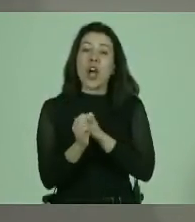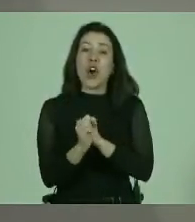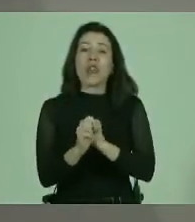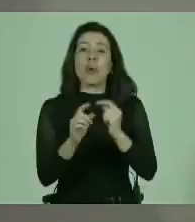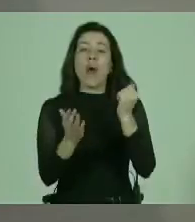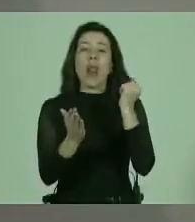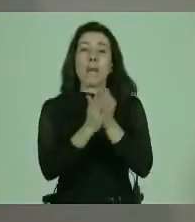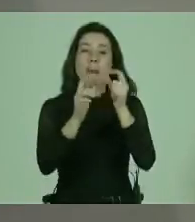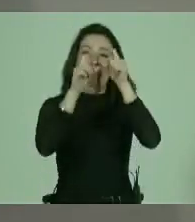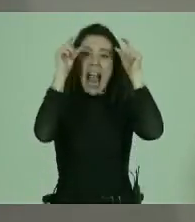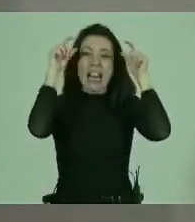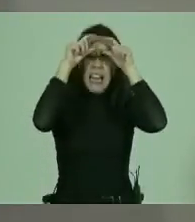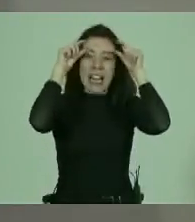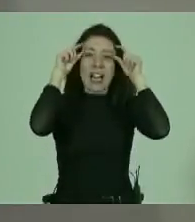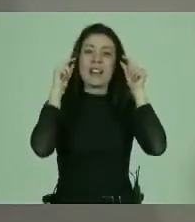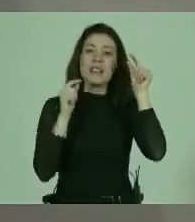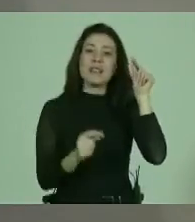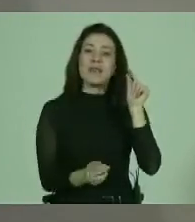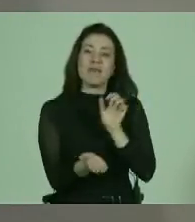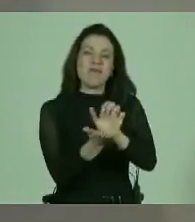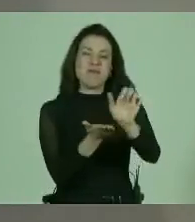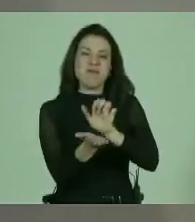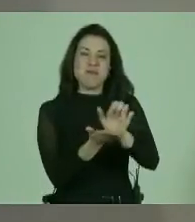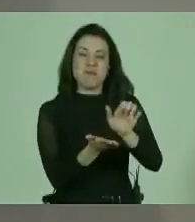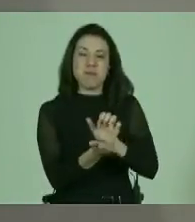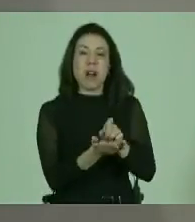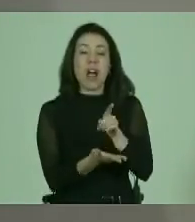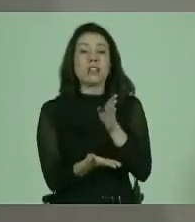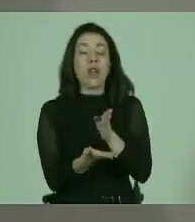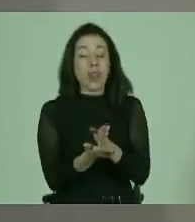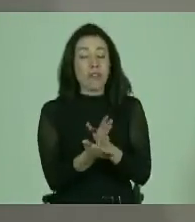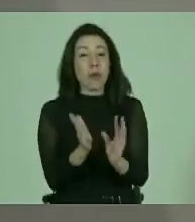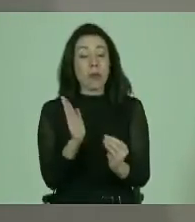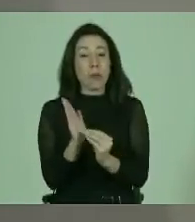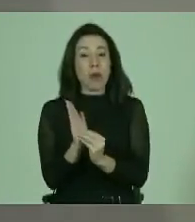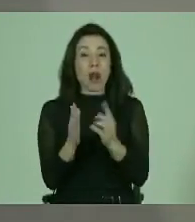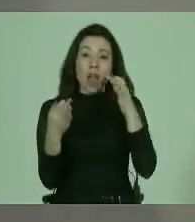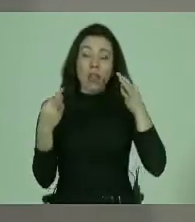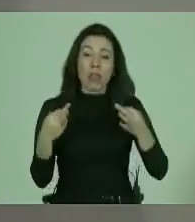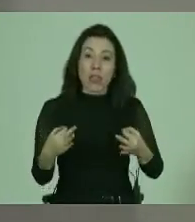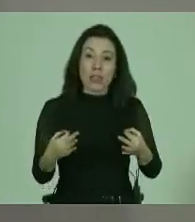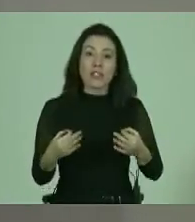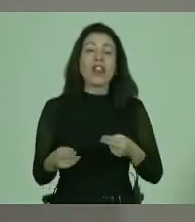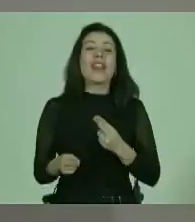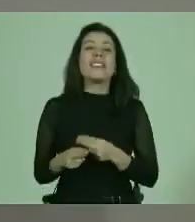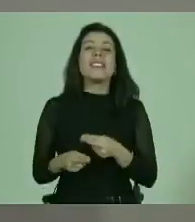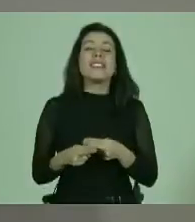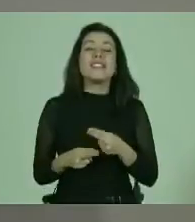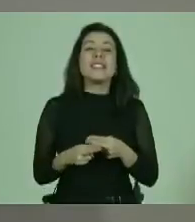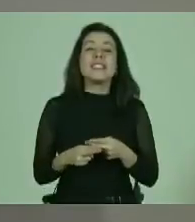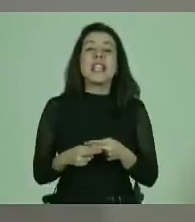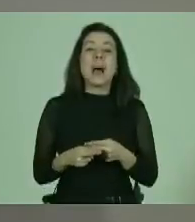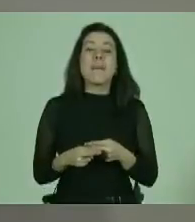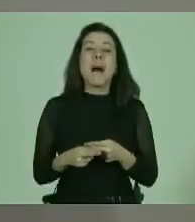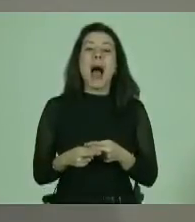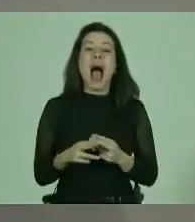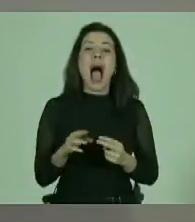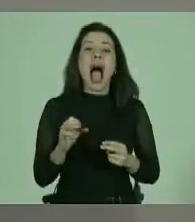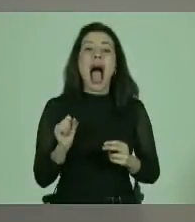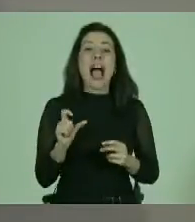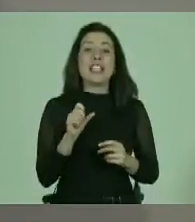prejuicios y eso qué significa que ahí han de tener cabida las medidas llamadas de acción